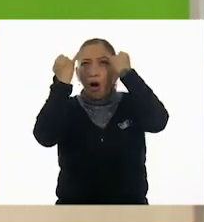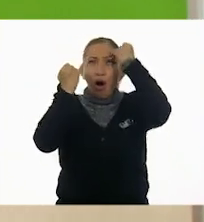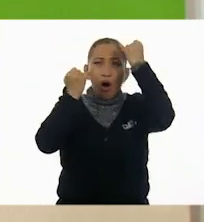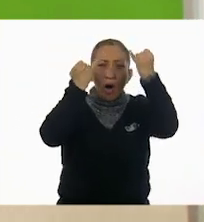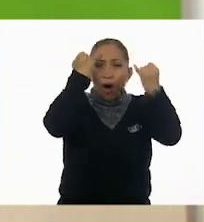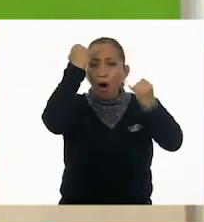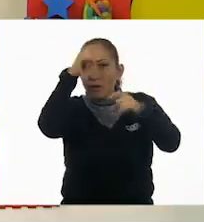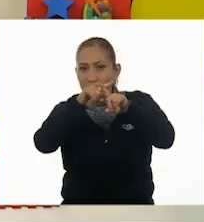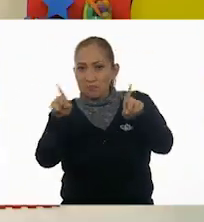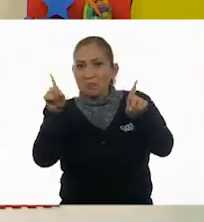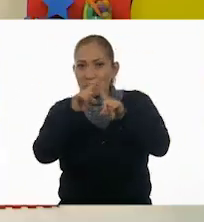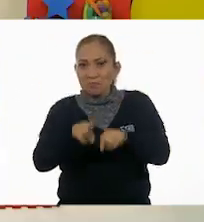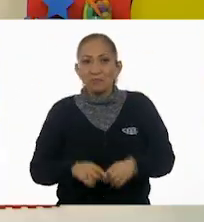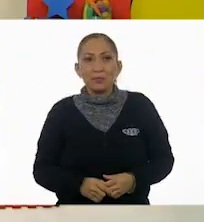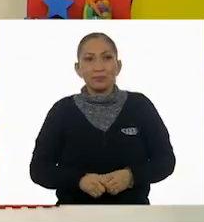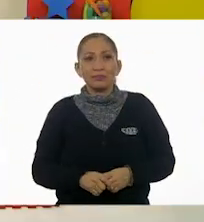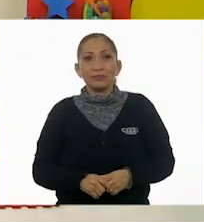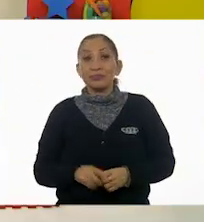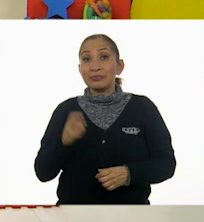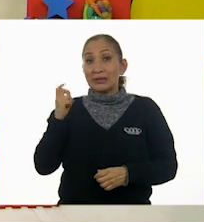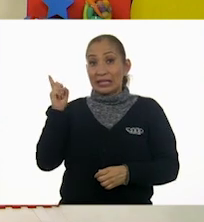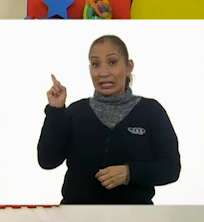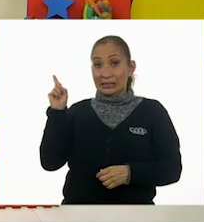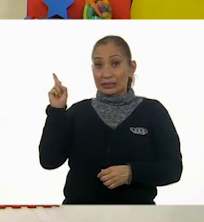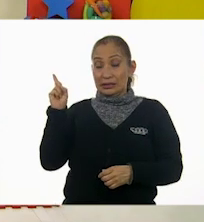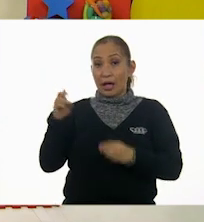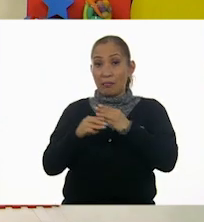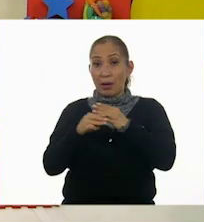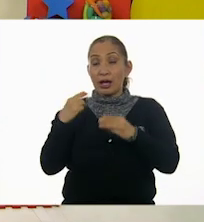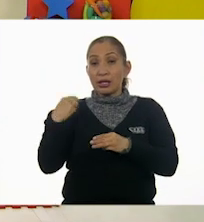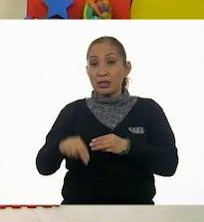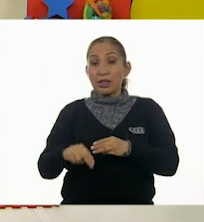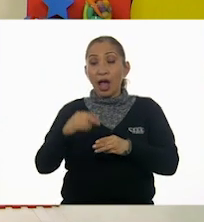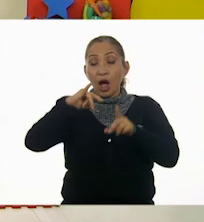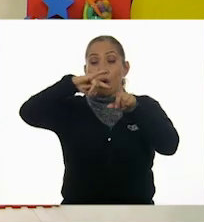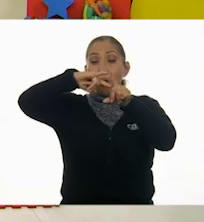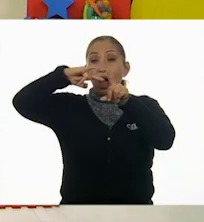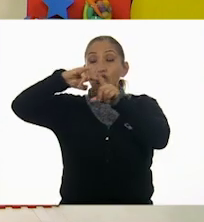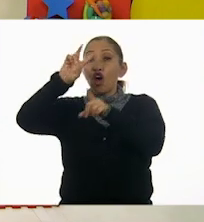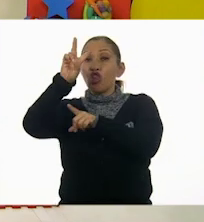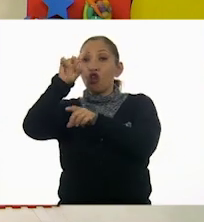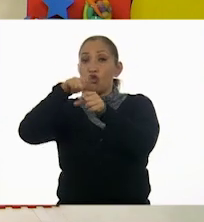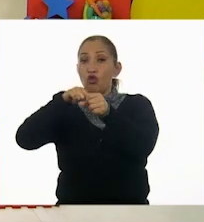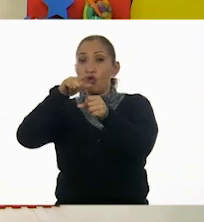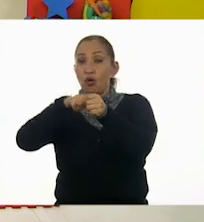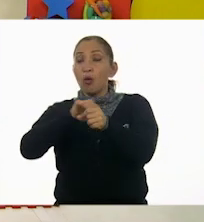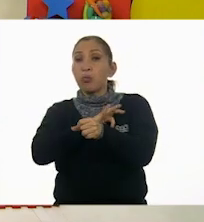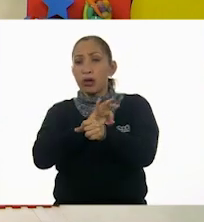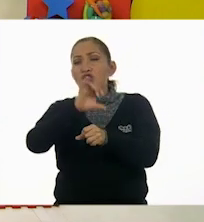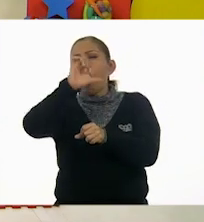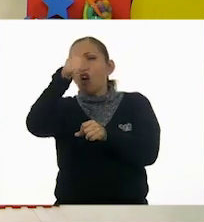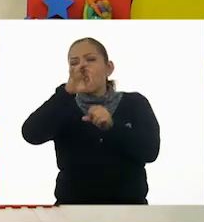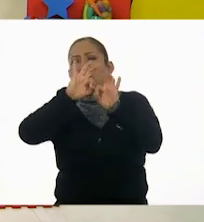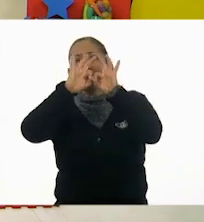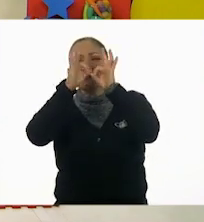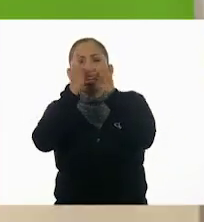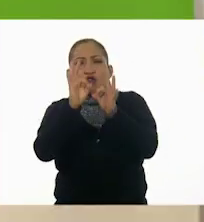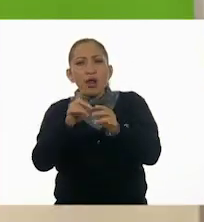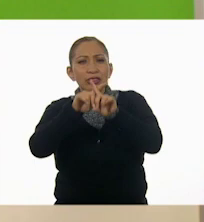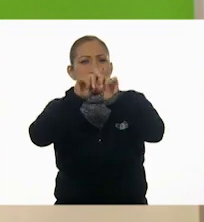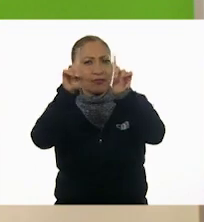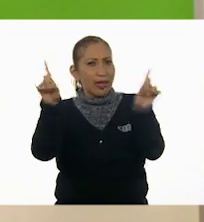e imaginación. Con este material que se llama cuadros bicolores, podemos formar otras